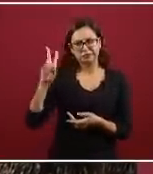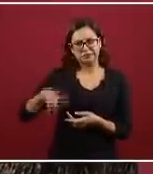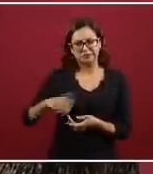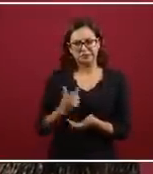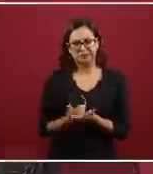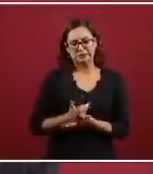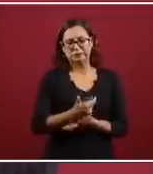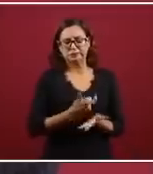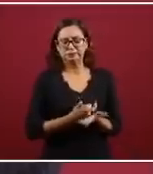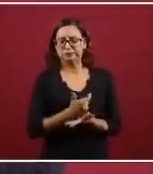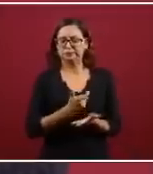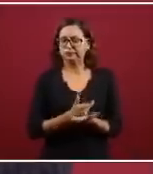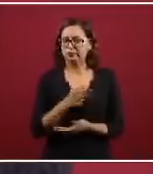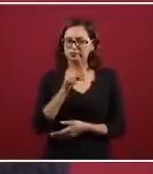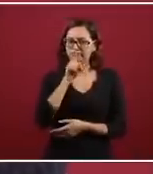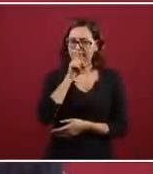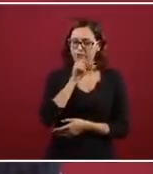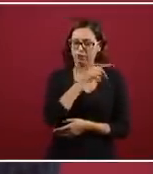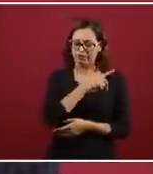gastos financieros.